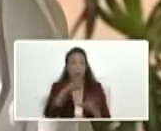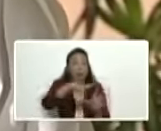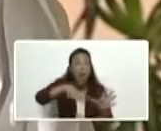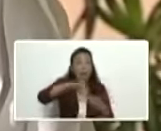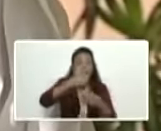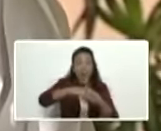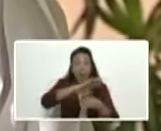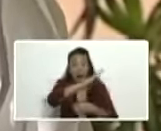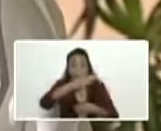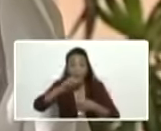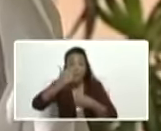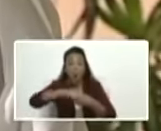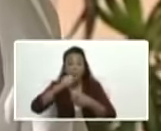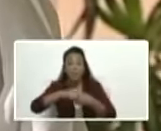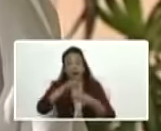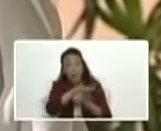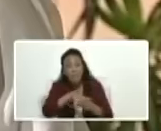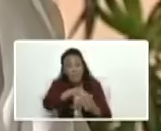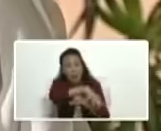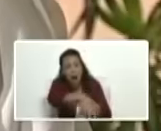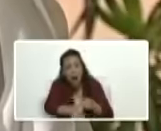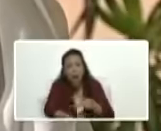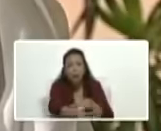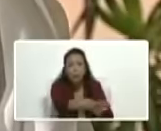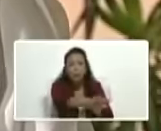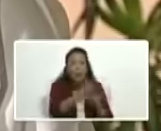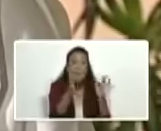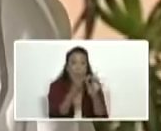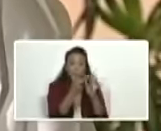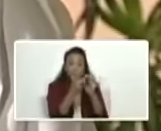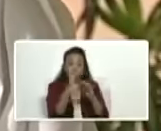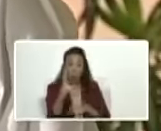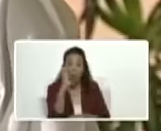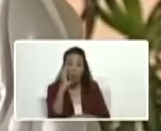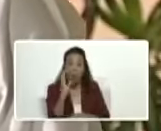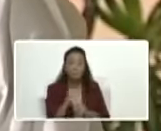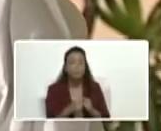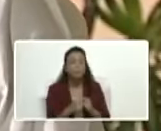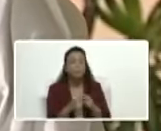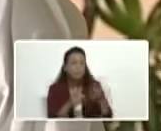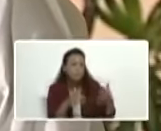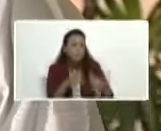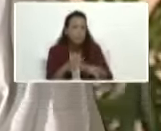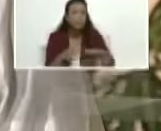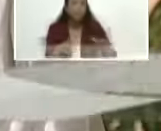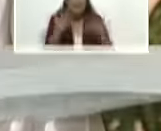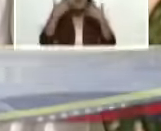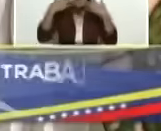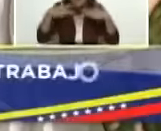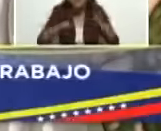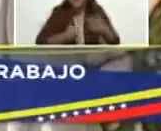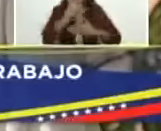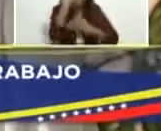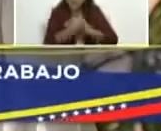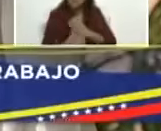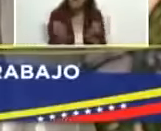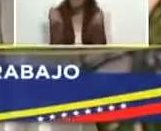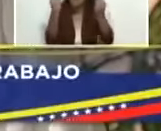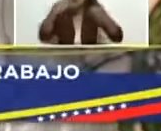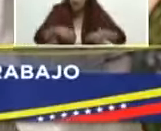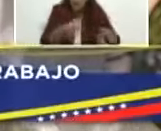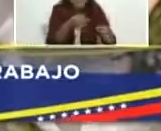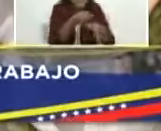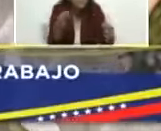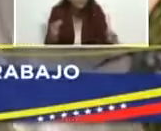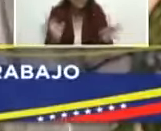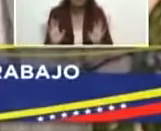y por tanto la salida al mar de manera mucho más rápida, la posibilidad de proyectos concretos,